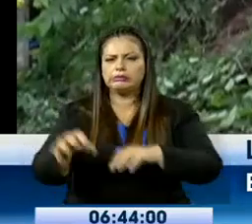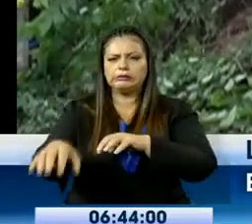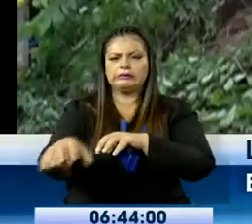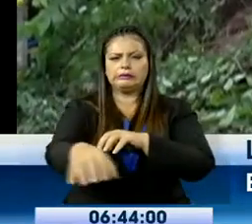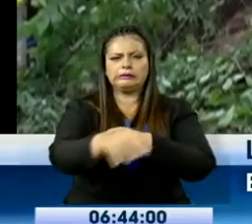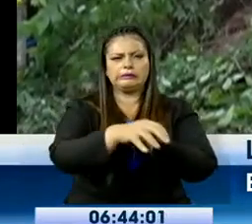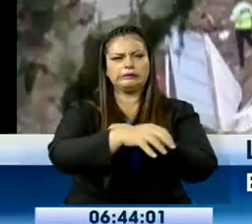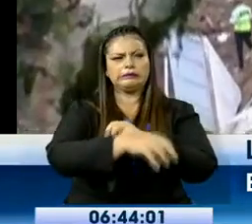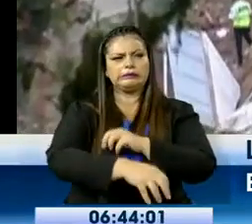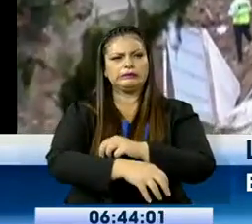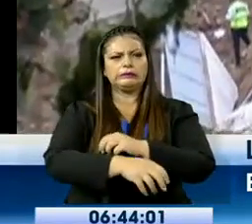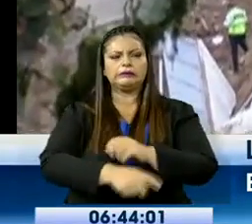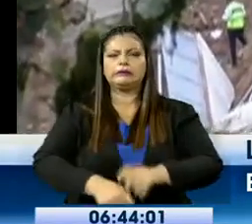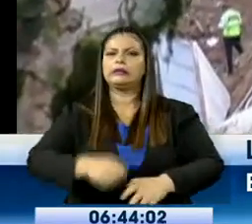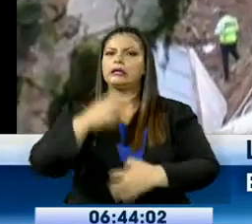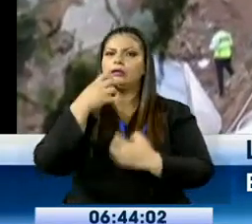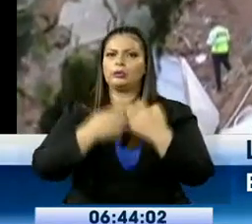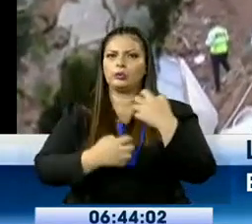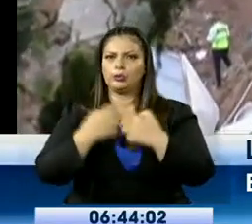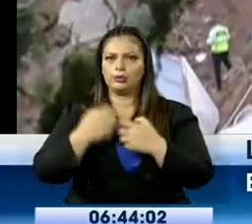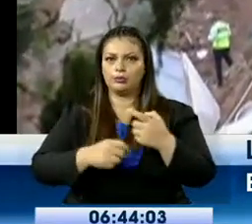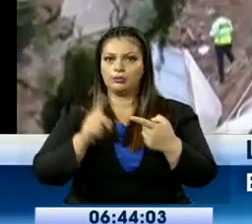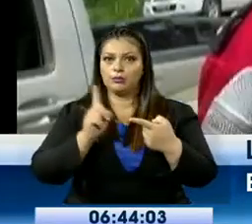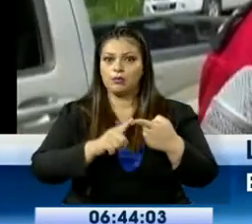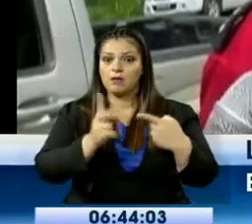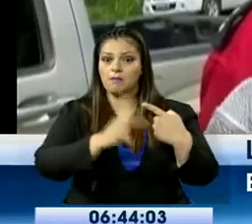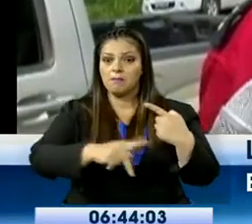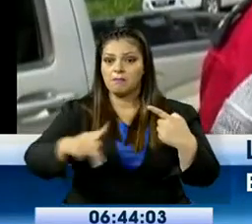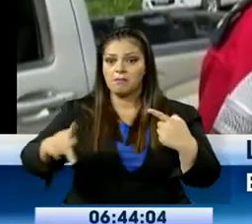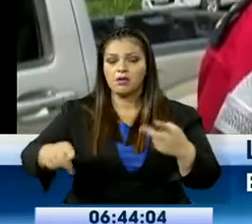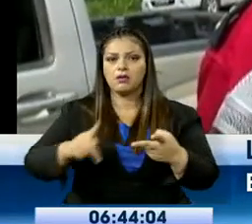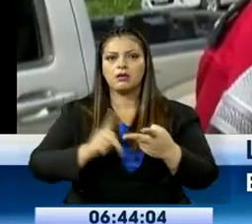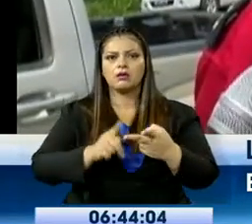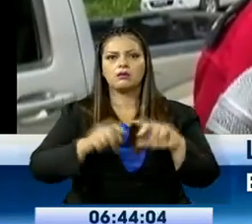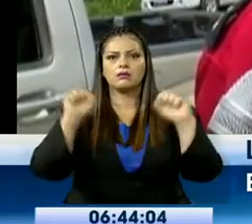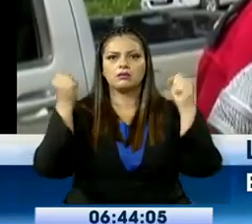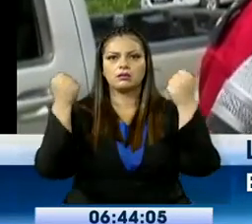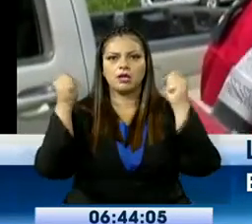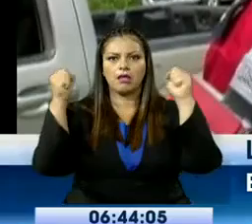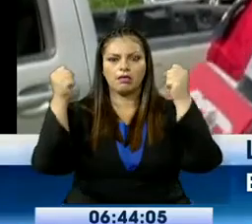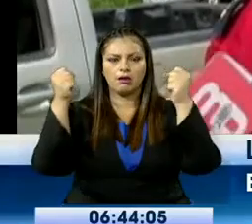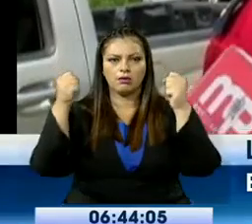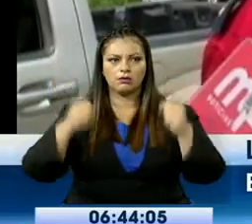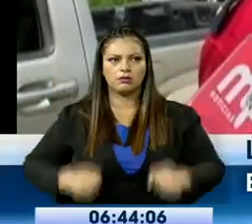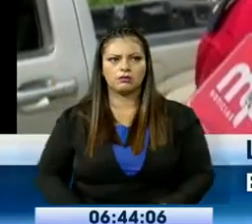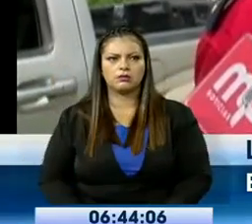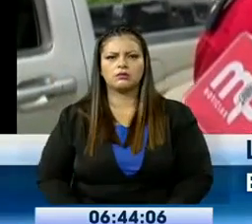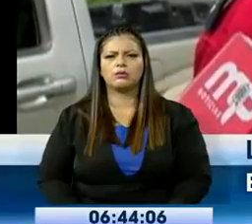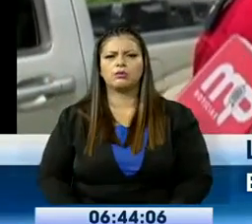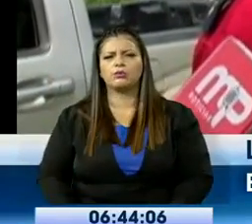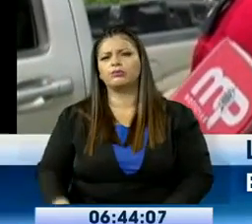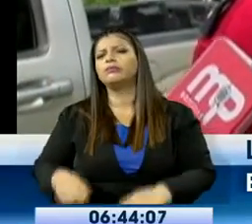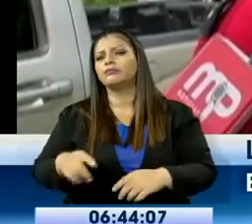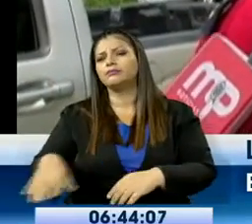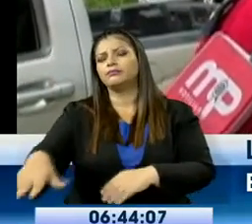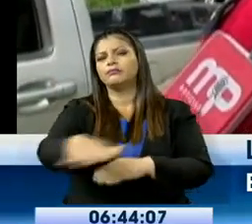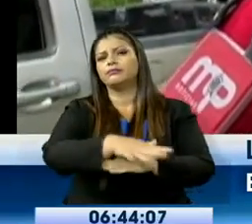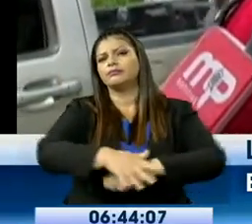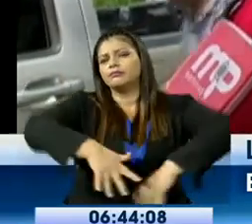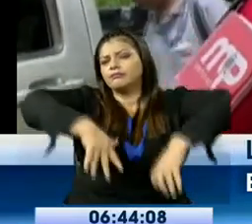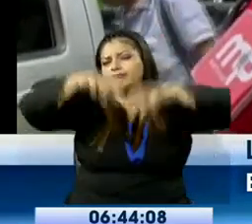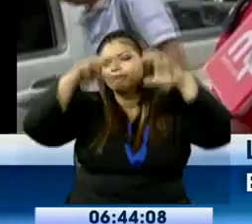rurales y urbanas del cantón Piñas y Santa Rosa. Piñas ha sido severamente golpeado por la estación invernal, se ha destruido